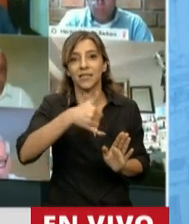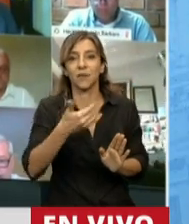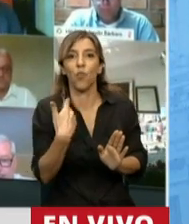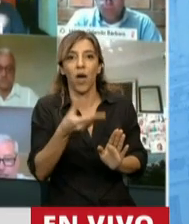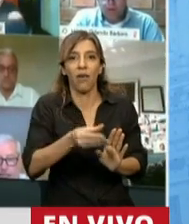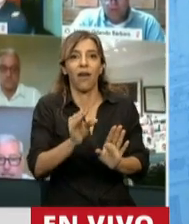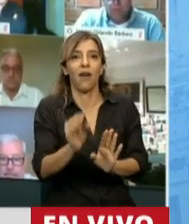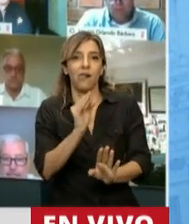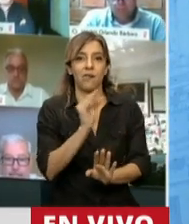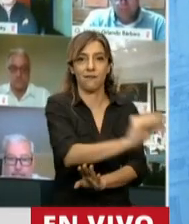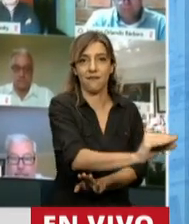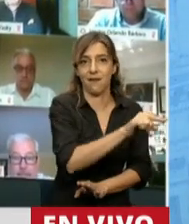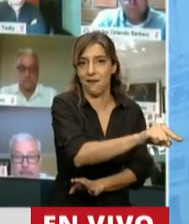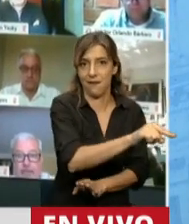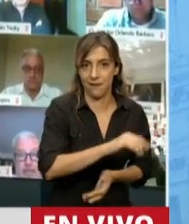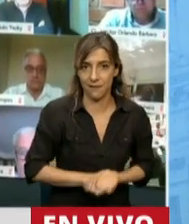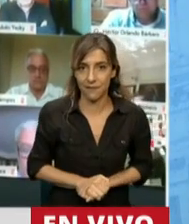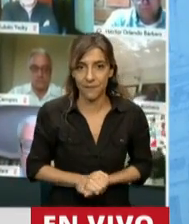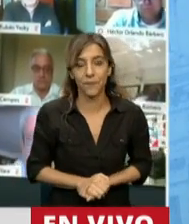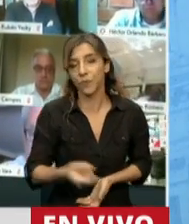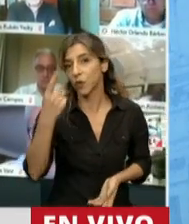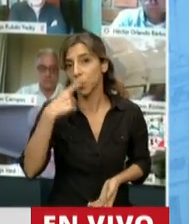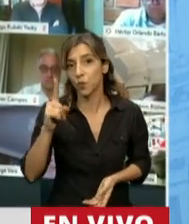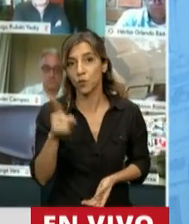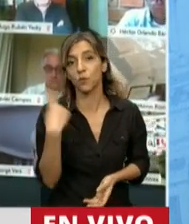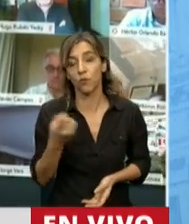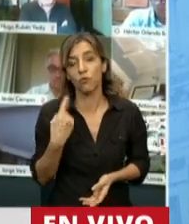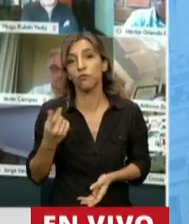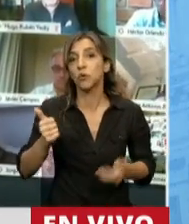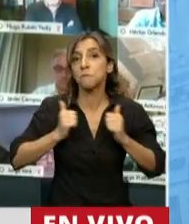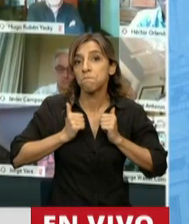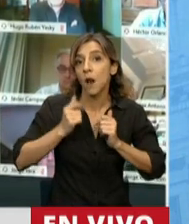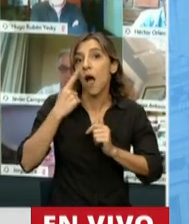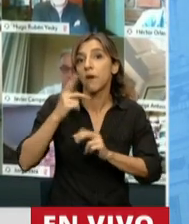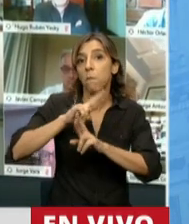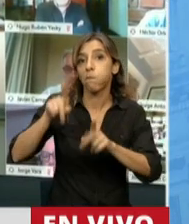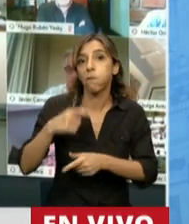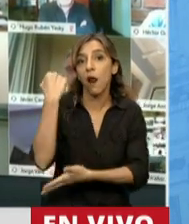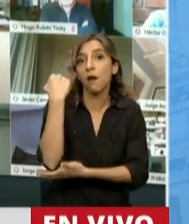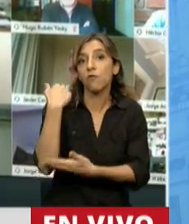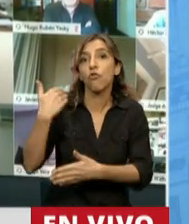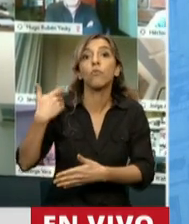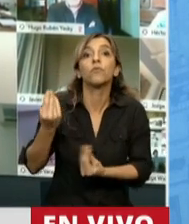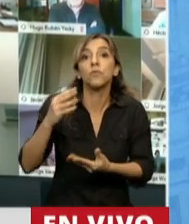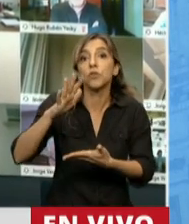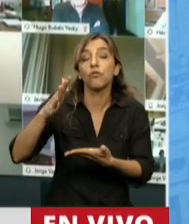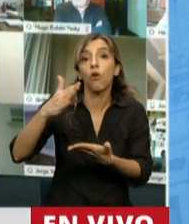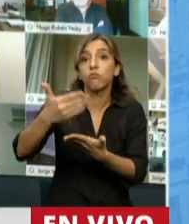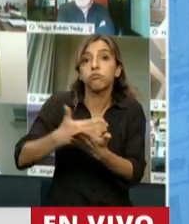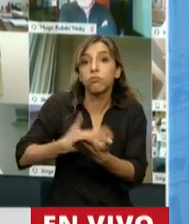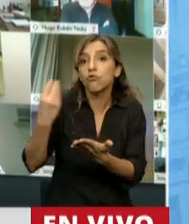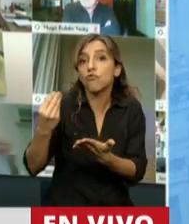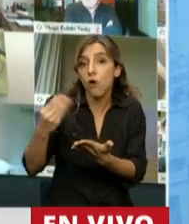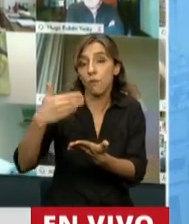sector vulnerado. Por último, continuamos aguardando el plan económico que el Estado necesita para ser